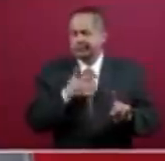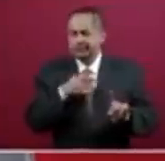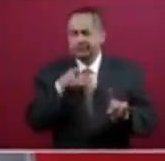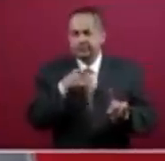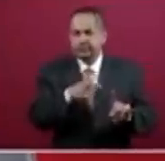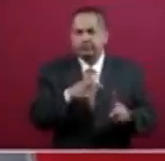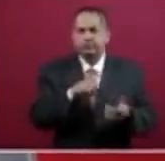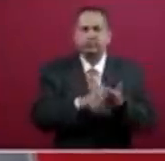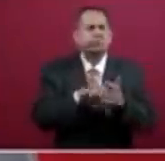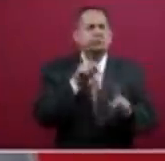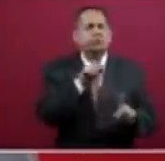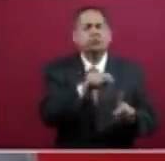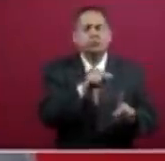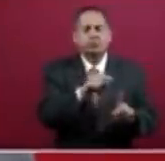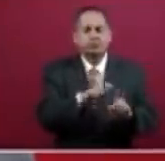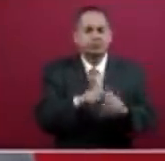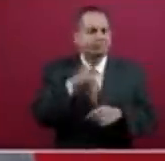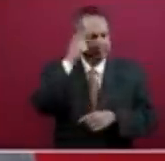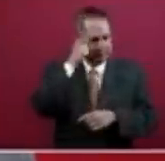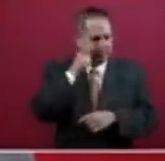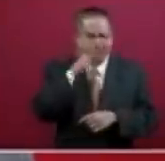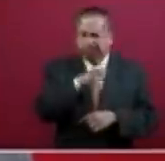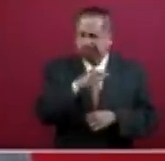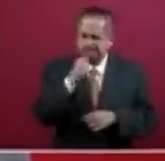en el caso de Guerrero,